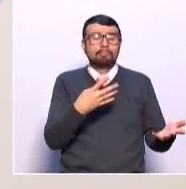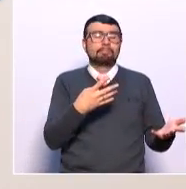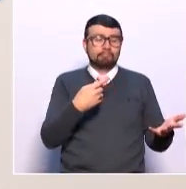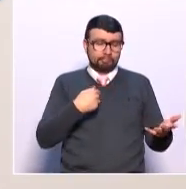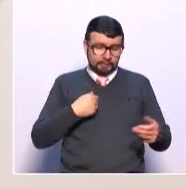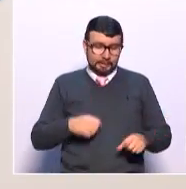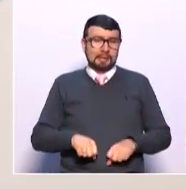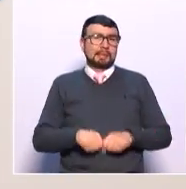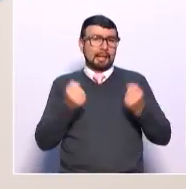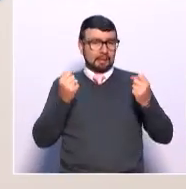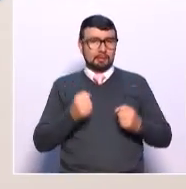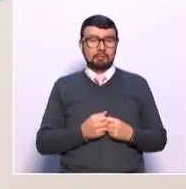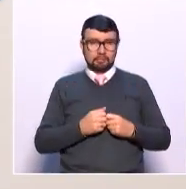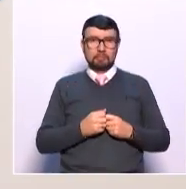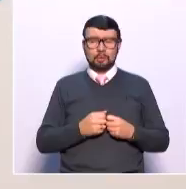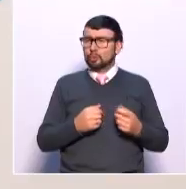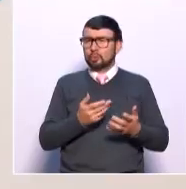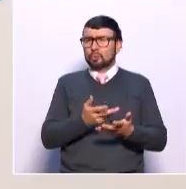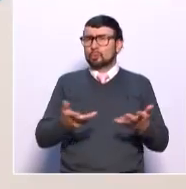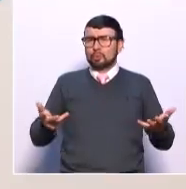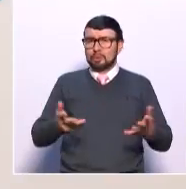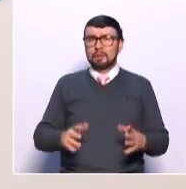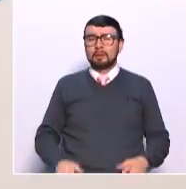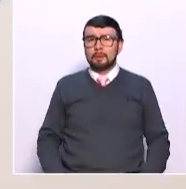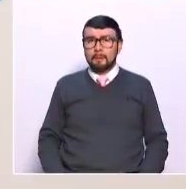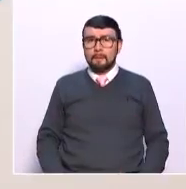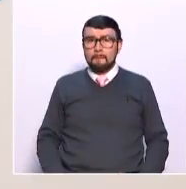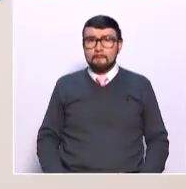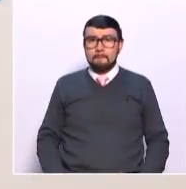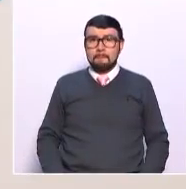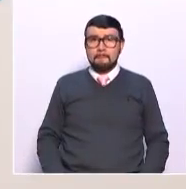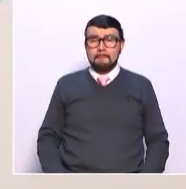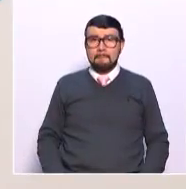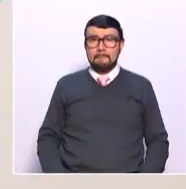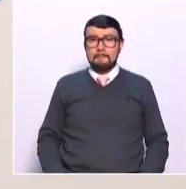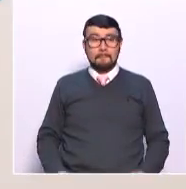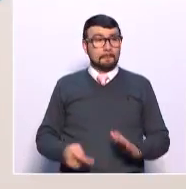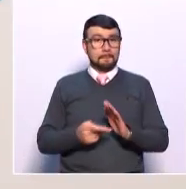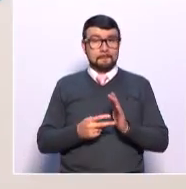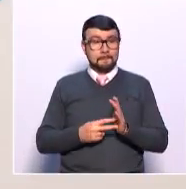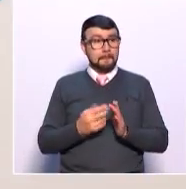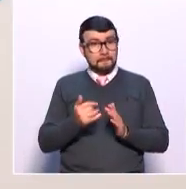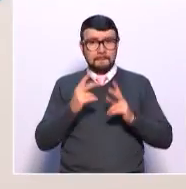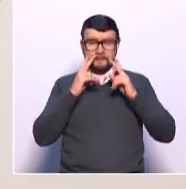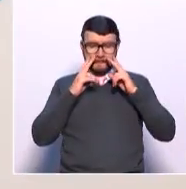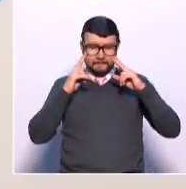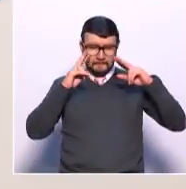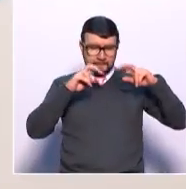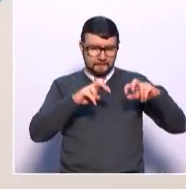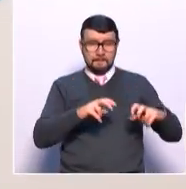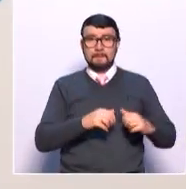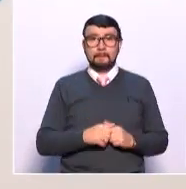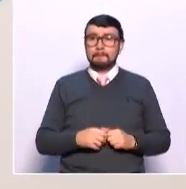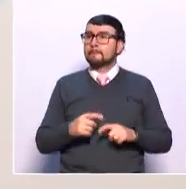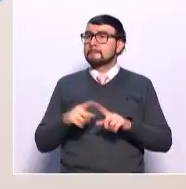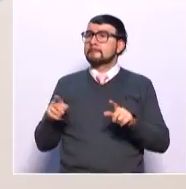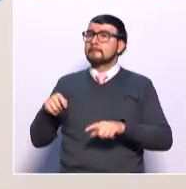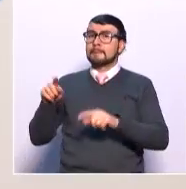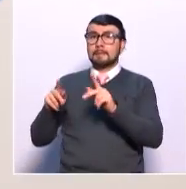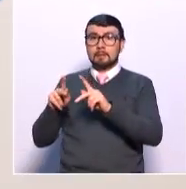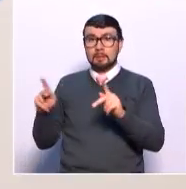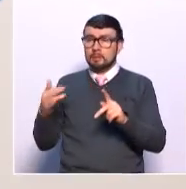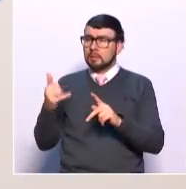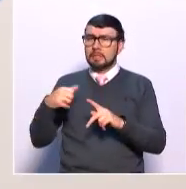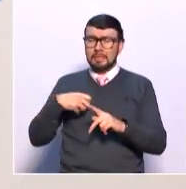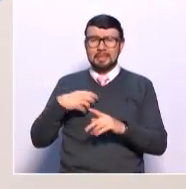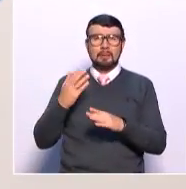esto el té y esas cosas entonces hay que mirar muy bien eso pero también hay personas que tienen un problema en